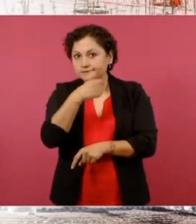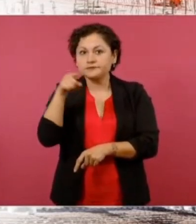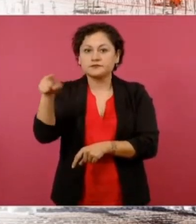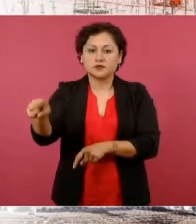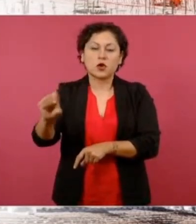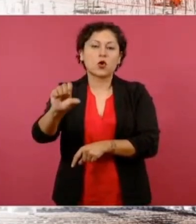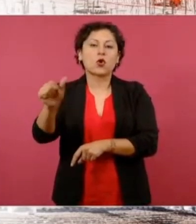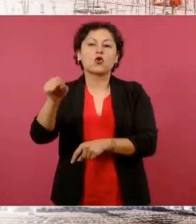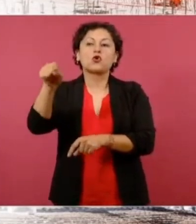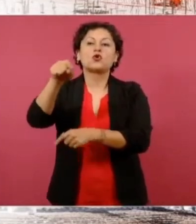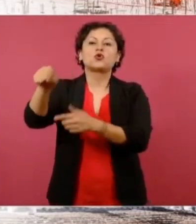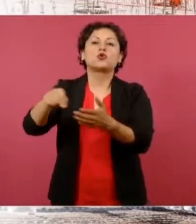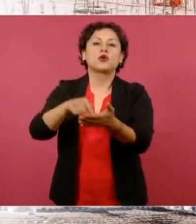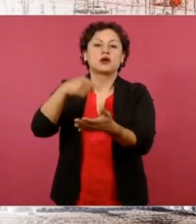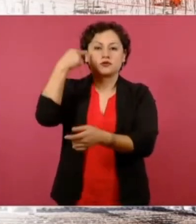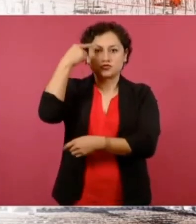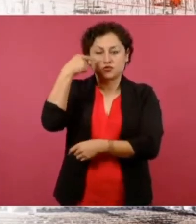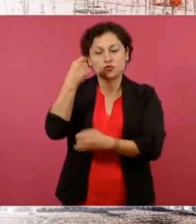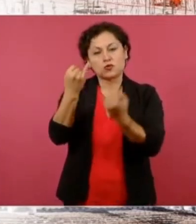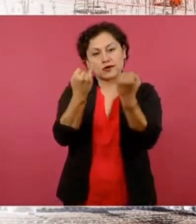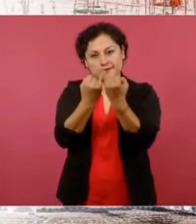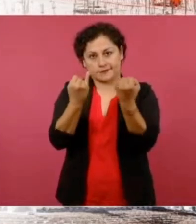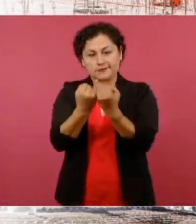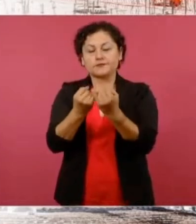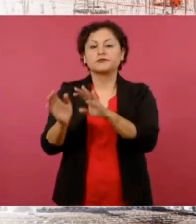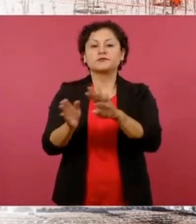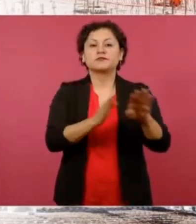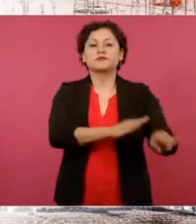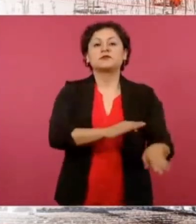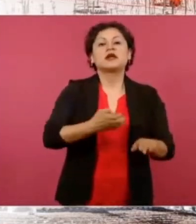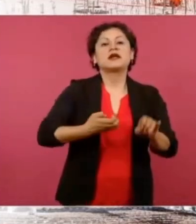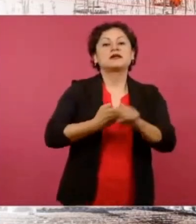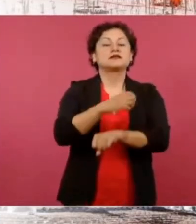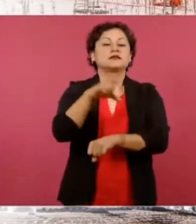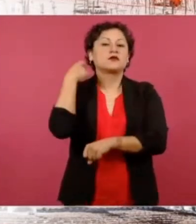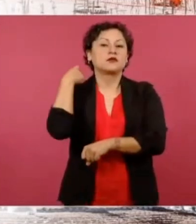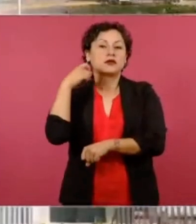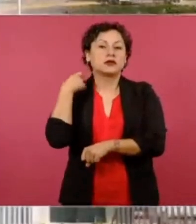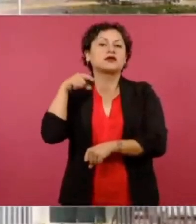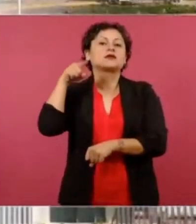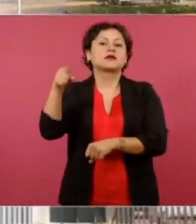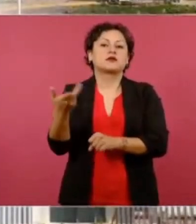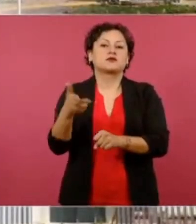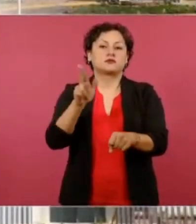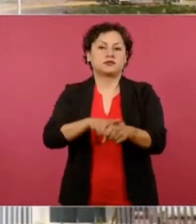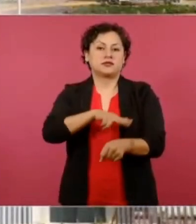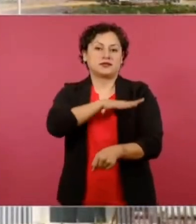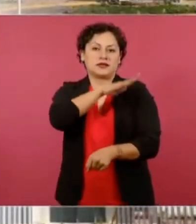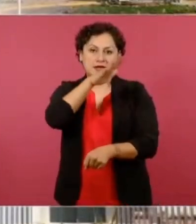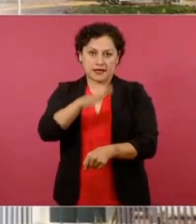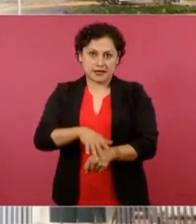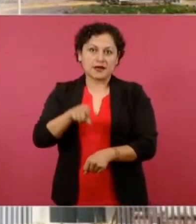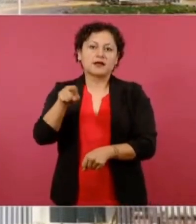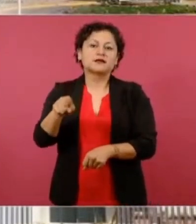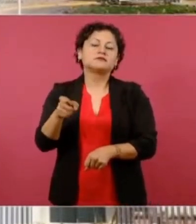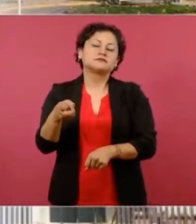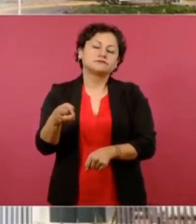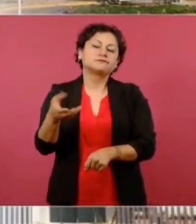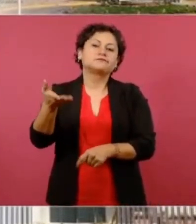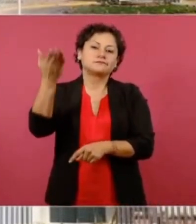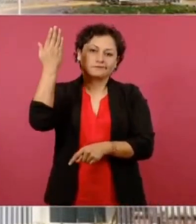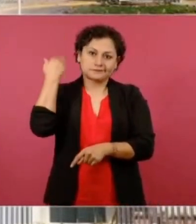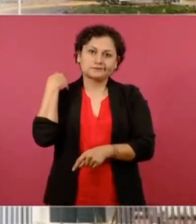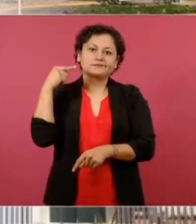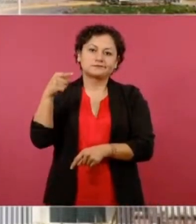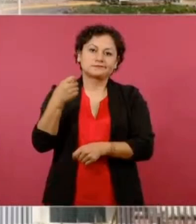Querétaro también había un hospital, el General de Querétaro, una sustitución de un hospital que ya tenía varios años,